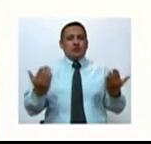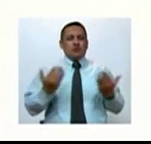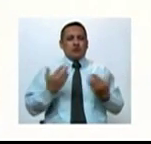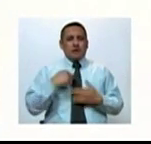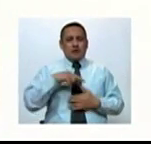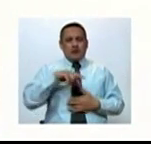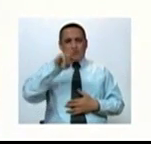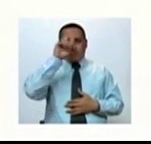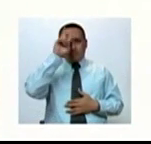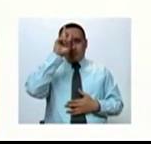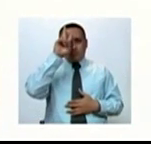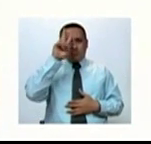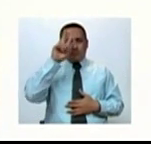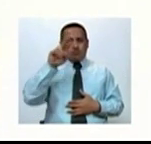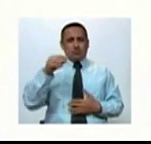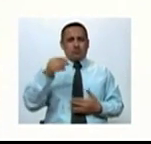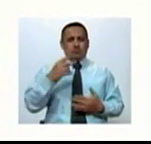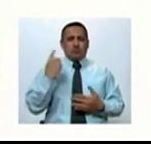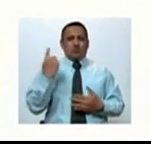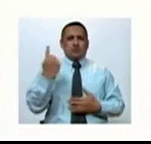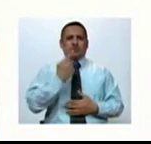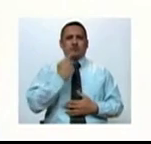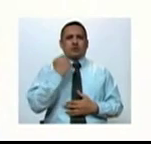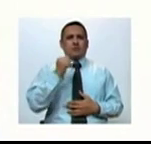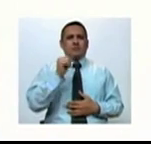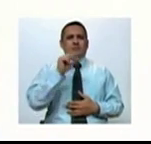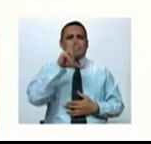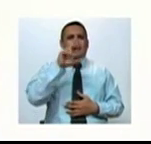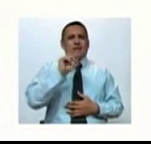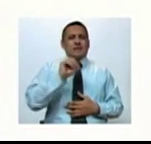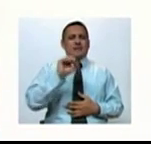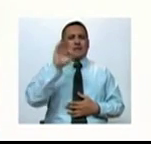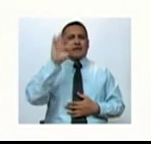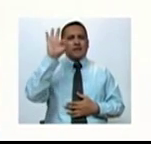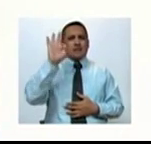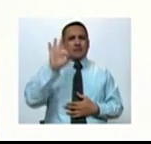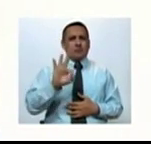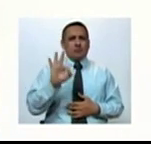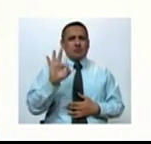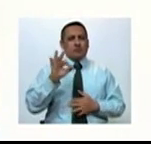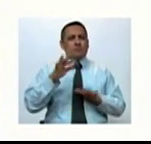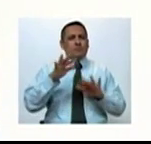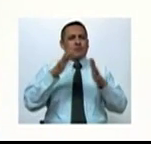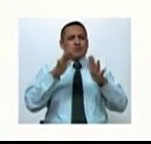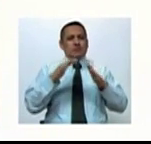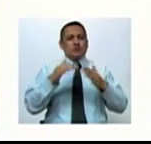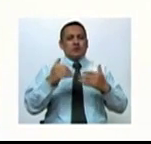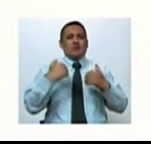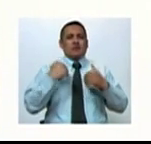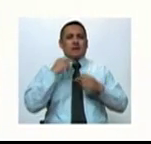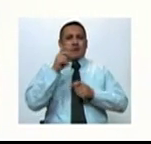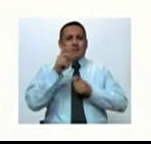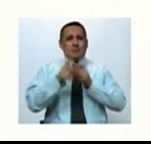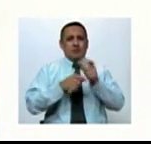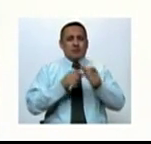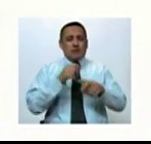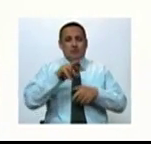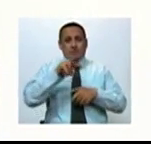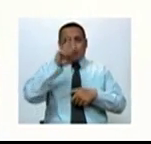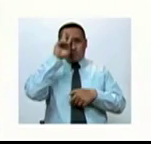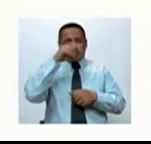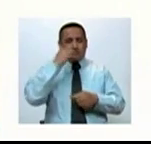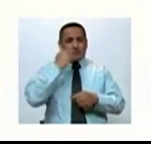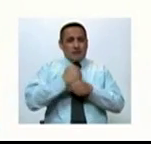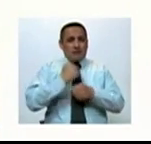donde en el país, donde solo el 30% aproximadamente de